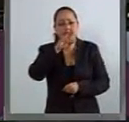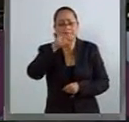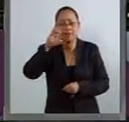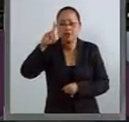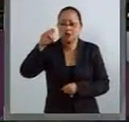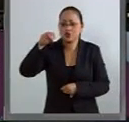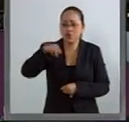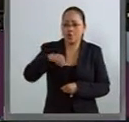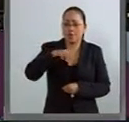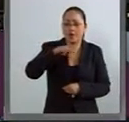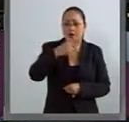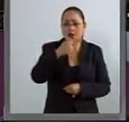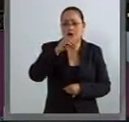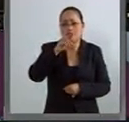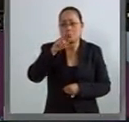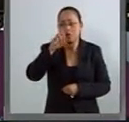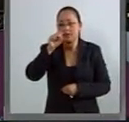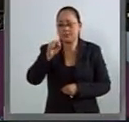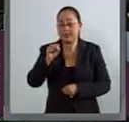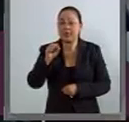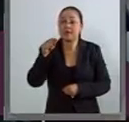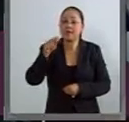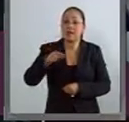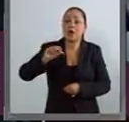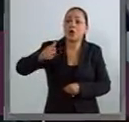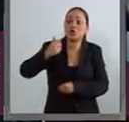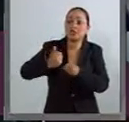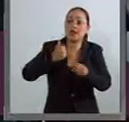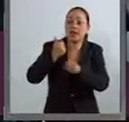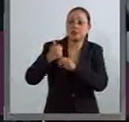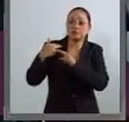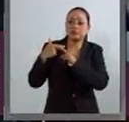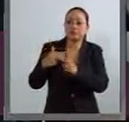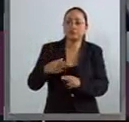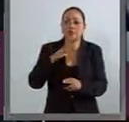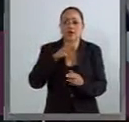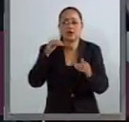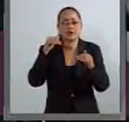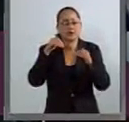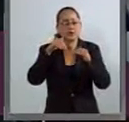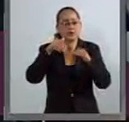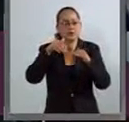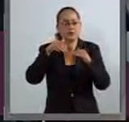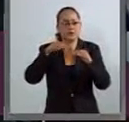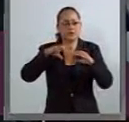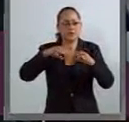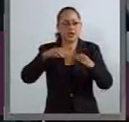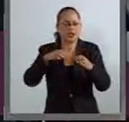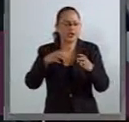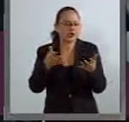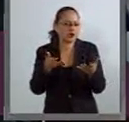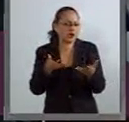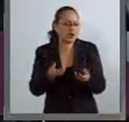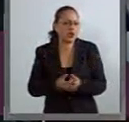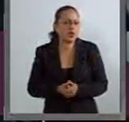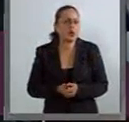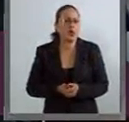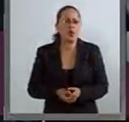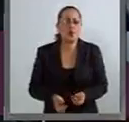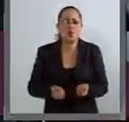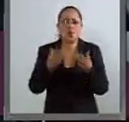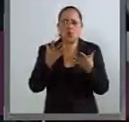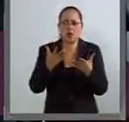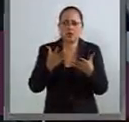el 11º año consecutivo en el que hay un descenso en el grado